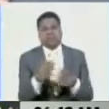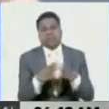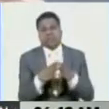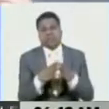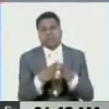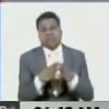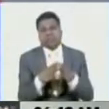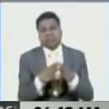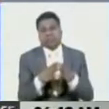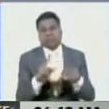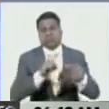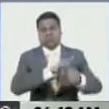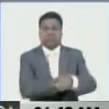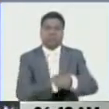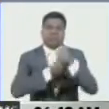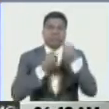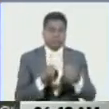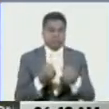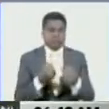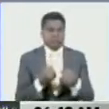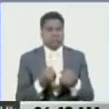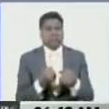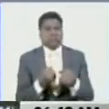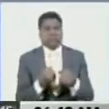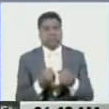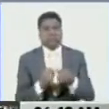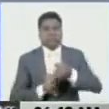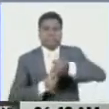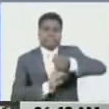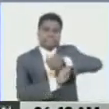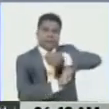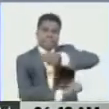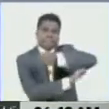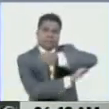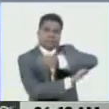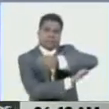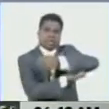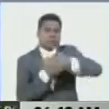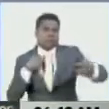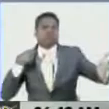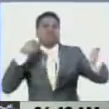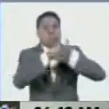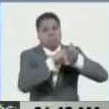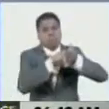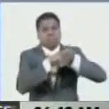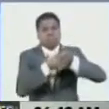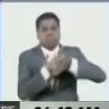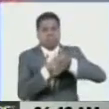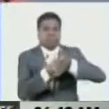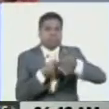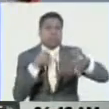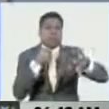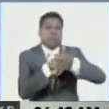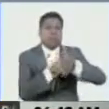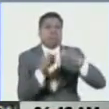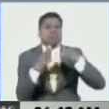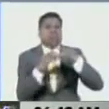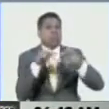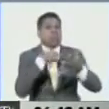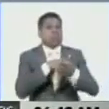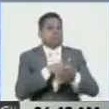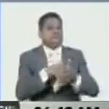imperialismo se fundamenta precisamente en golpear de acuerdo a esas debilidades. Nosotros